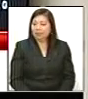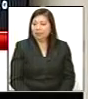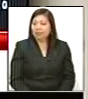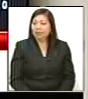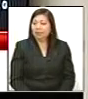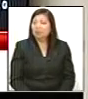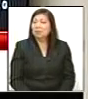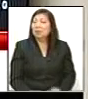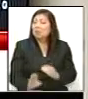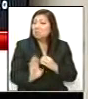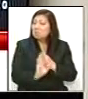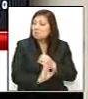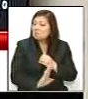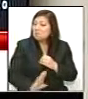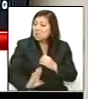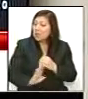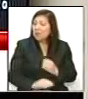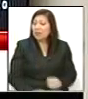la protección,